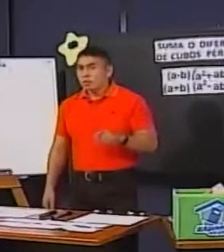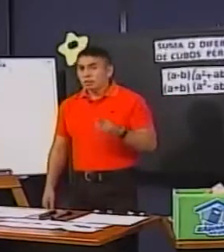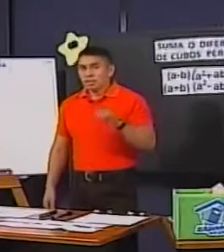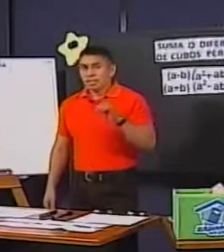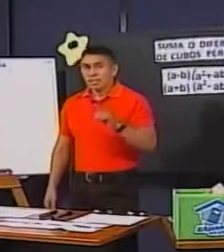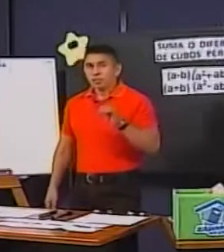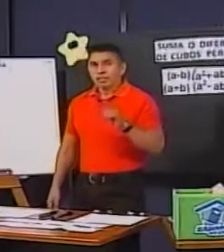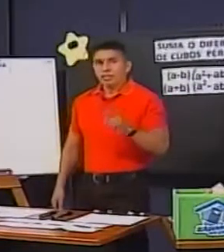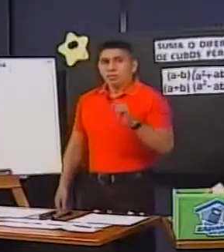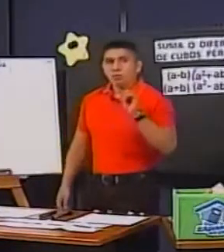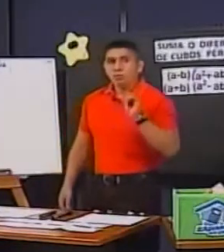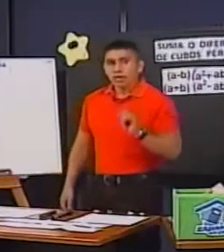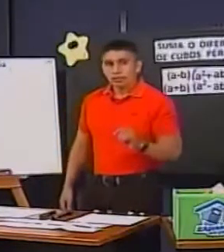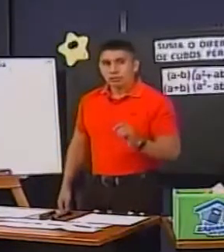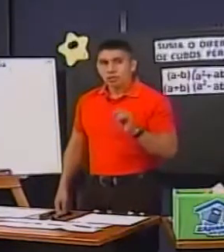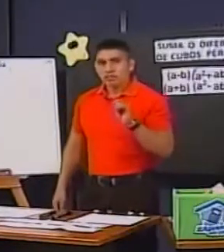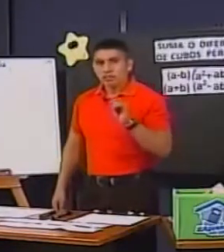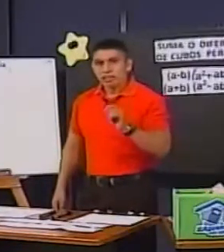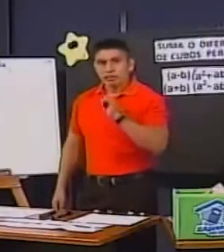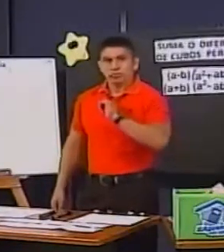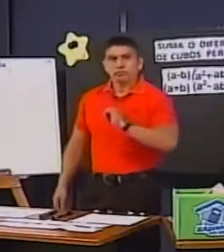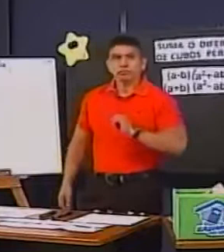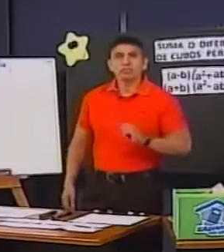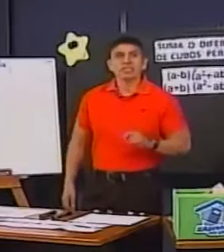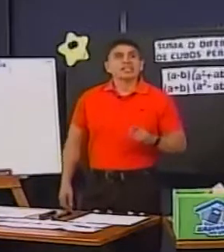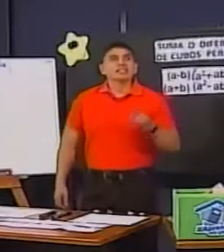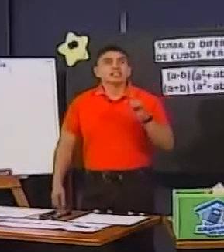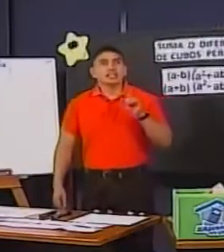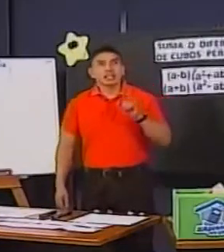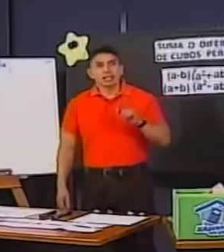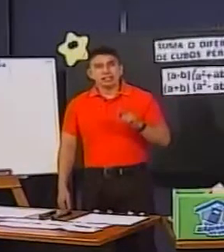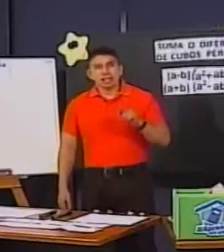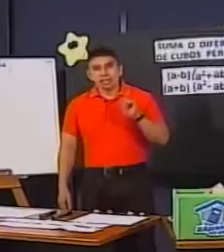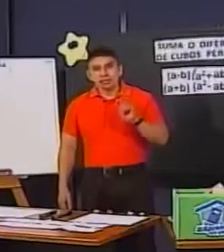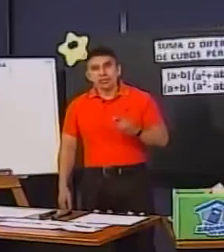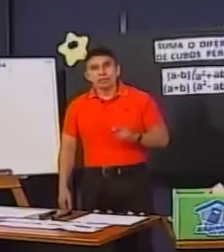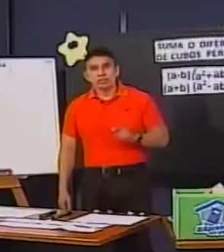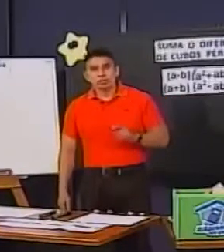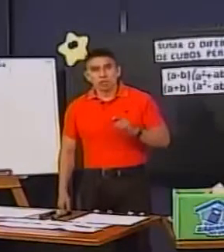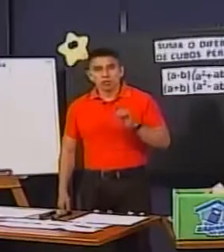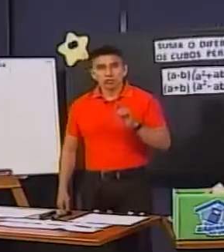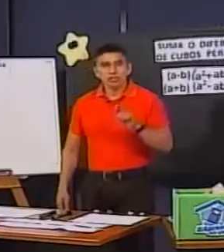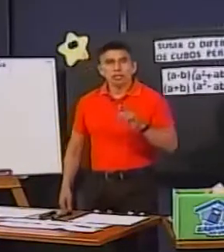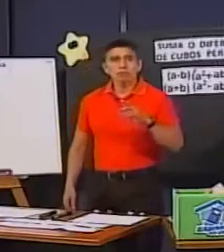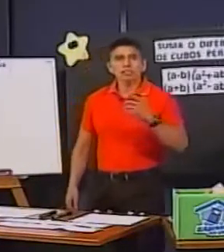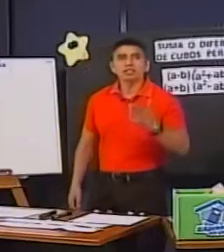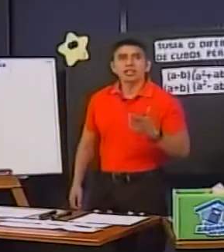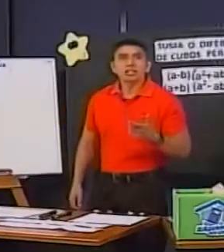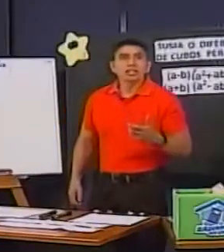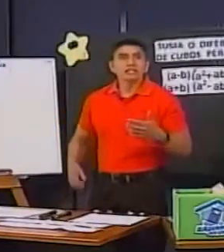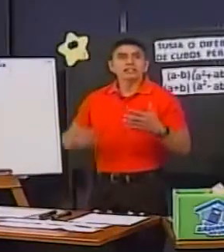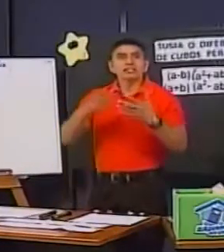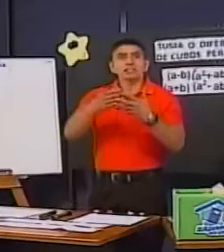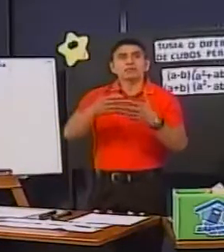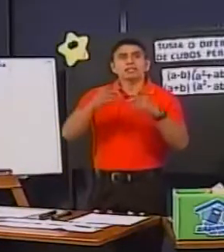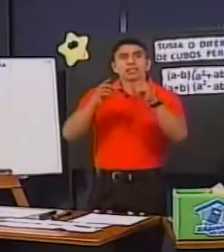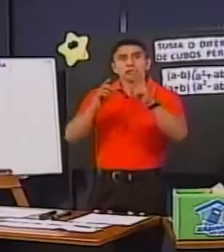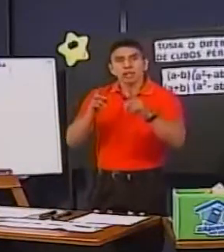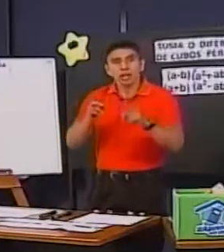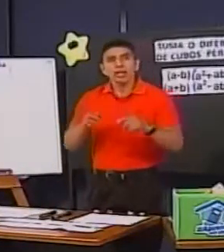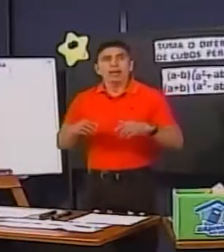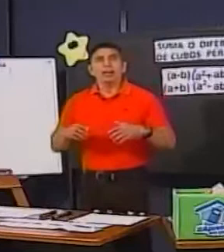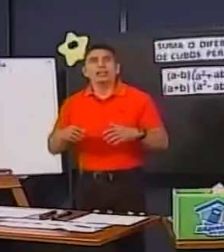matemática para el grado de cuarto bachillerato. Si en casa hay alguna persona con discapacidad, este tema